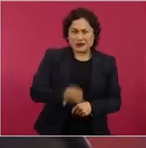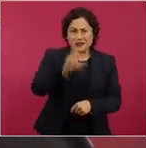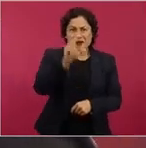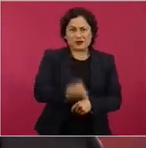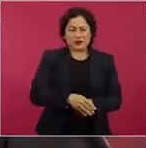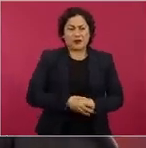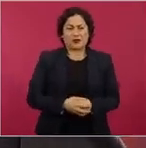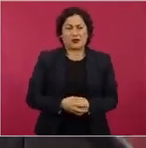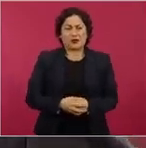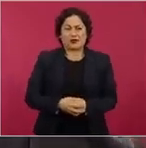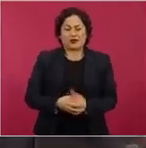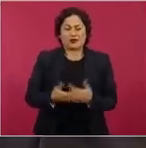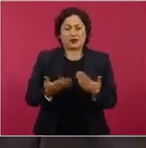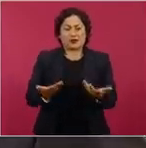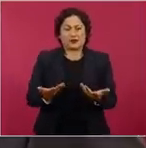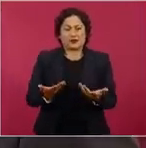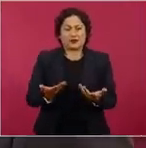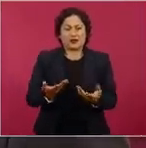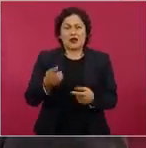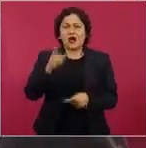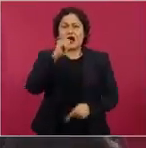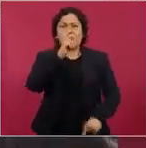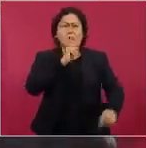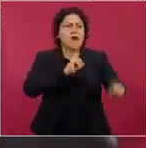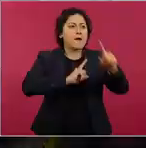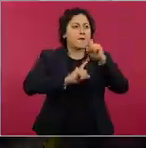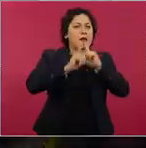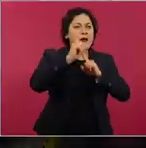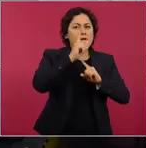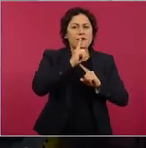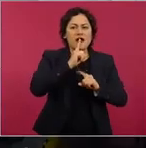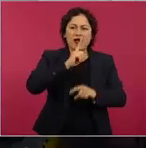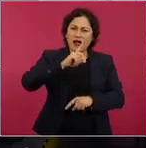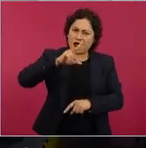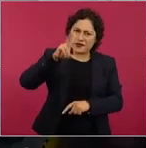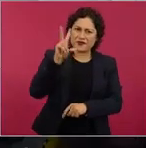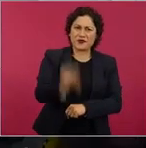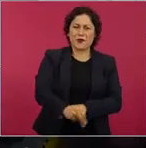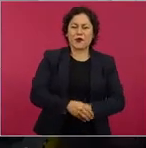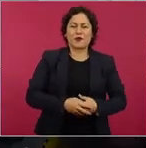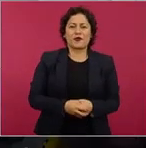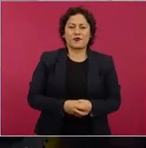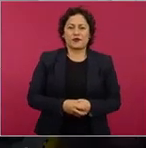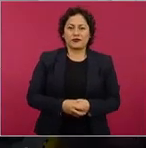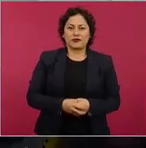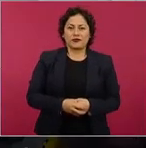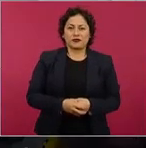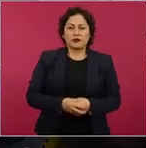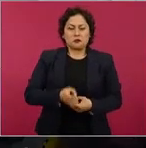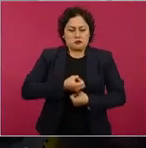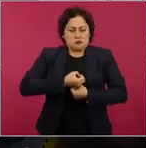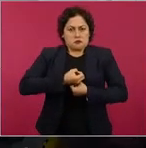La verdad nos va a hacer libres, nos tiene que hacer libres por completo, por entero.